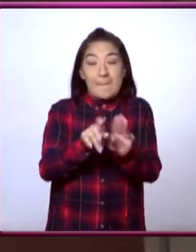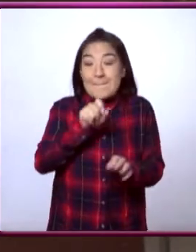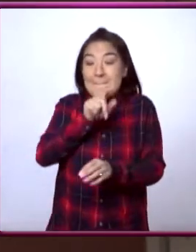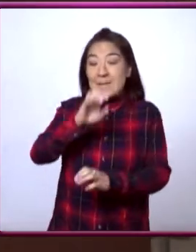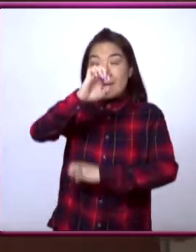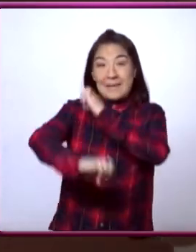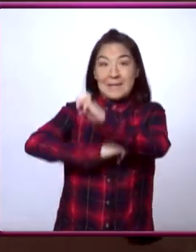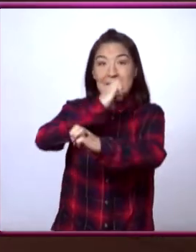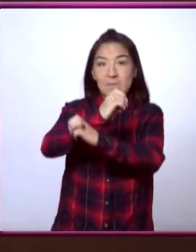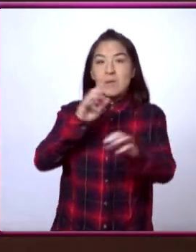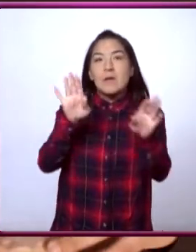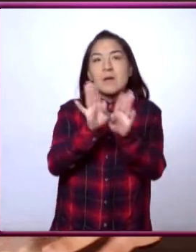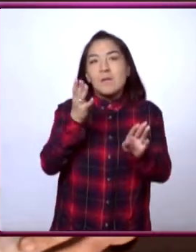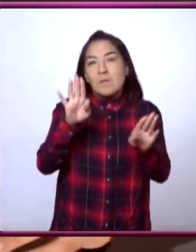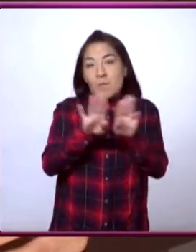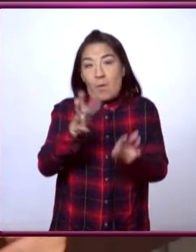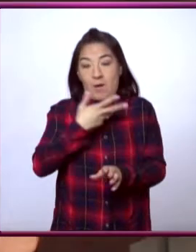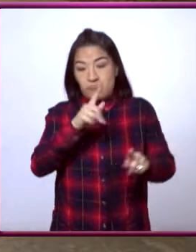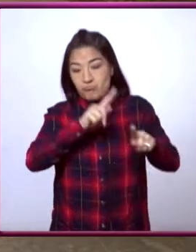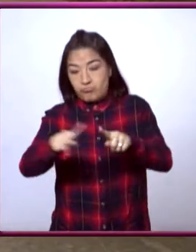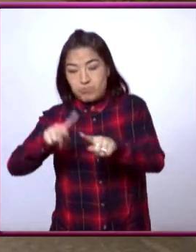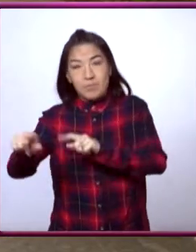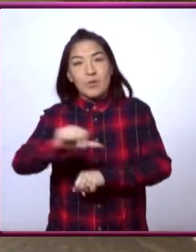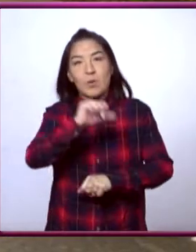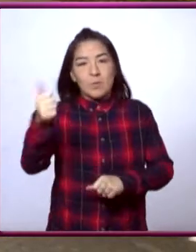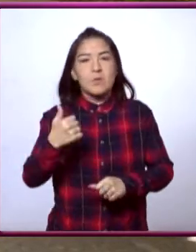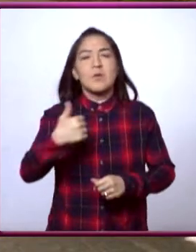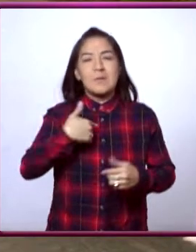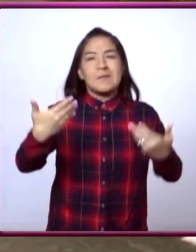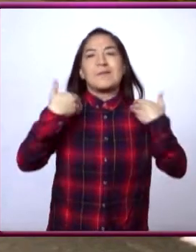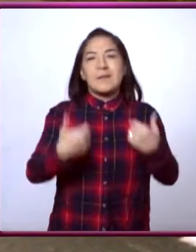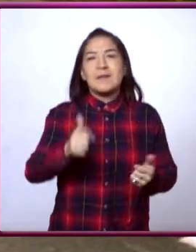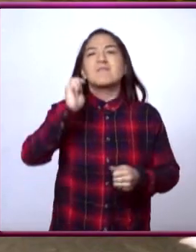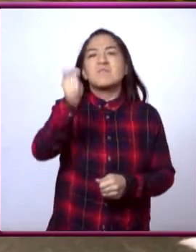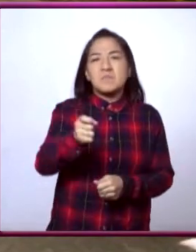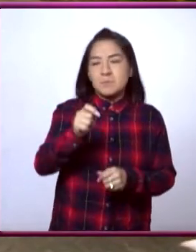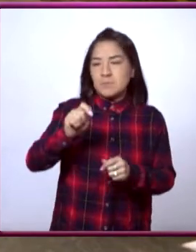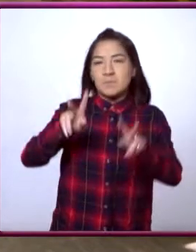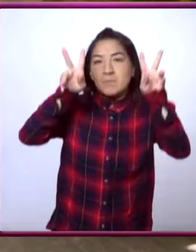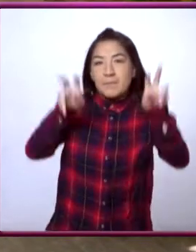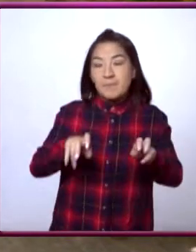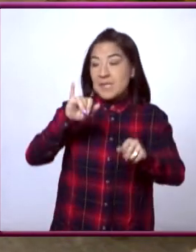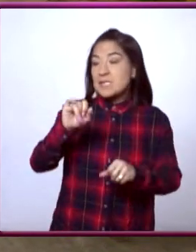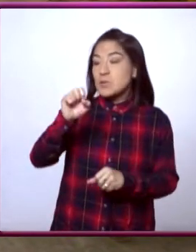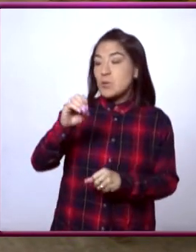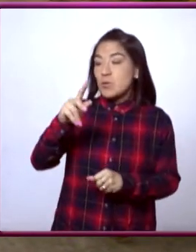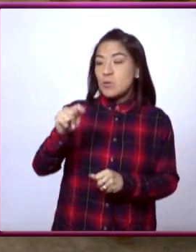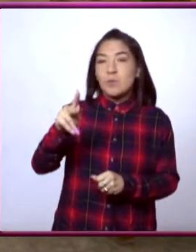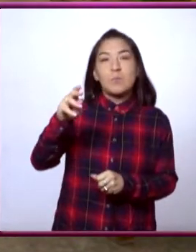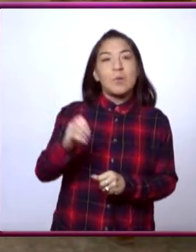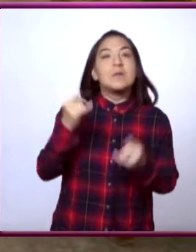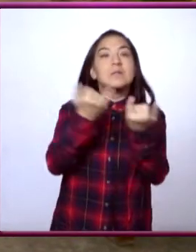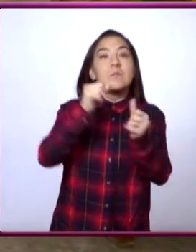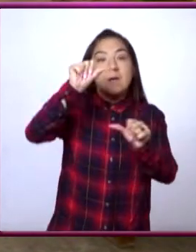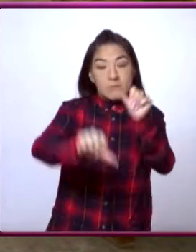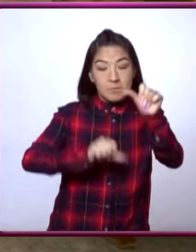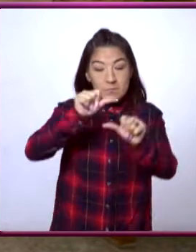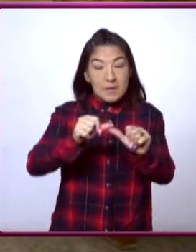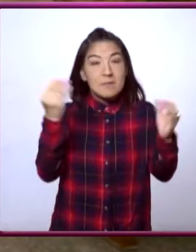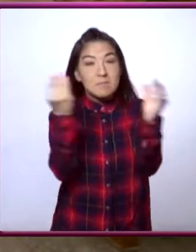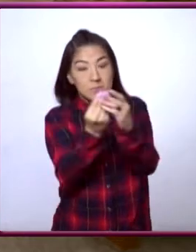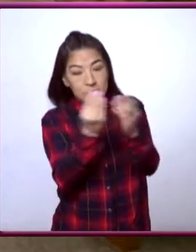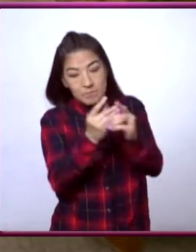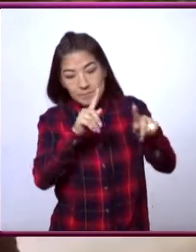existir varios tipos y les llaman isótopos. Yo entendí que se le llamaba isótopo de un elemento a los átomos que tienen diferente cantidad